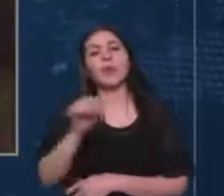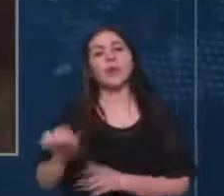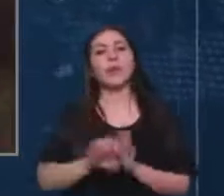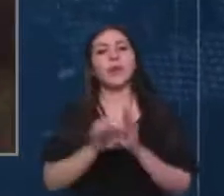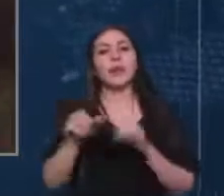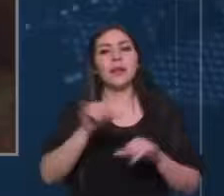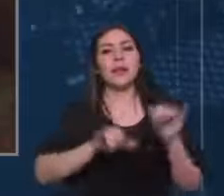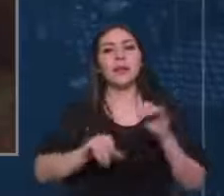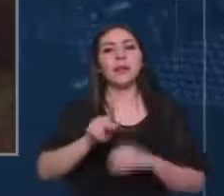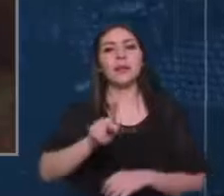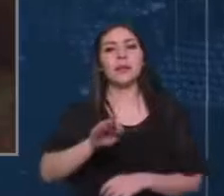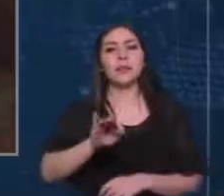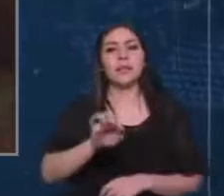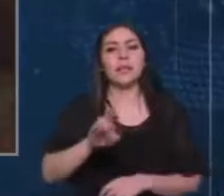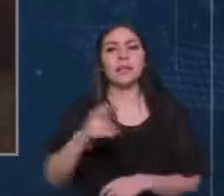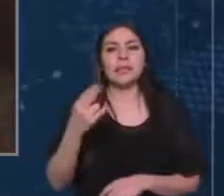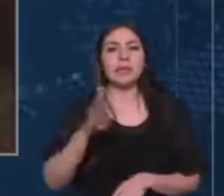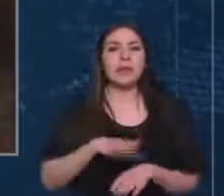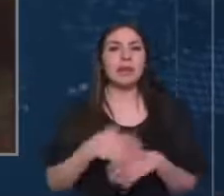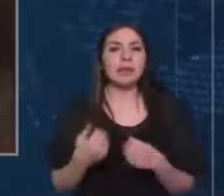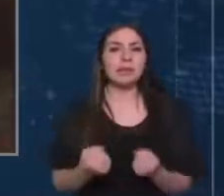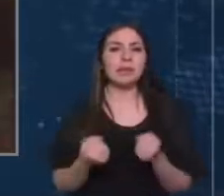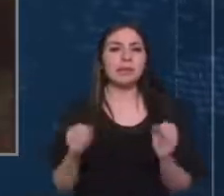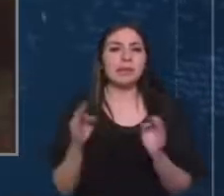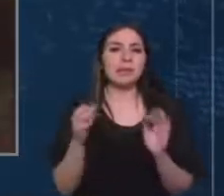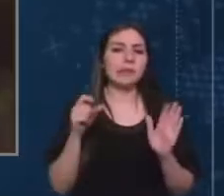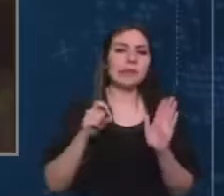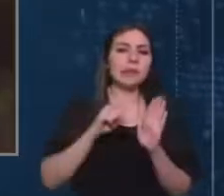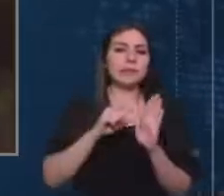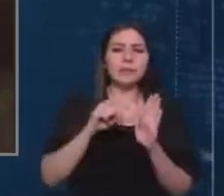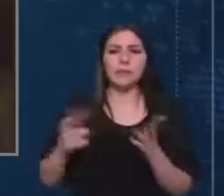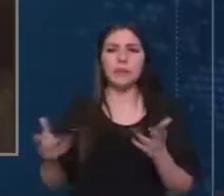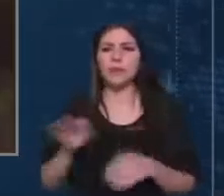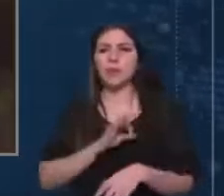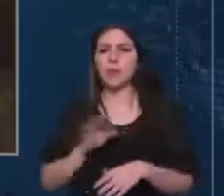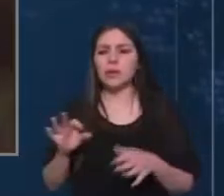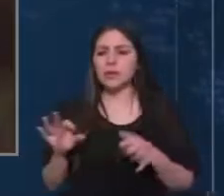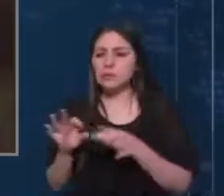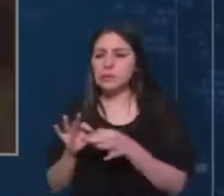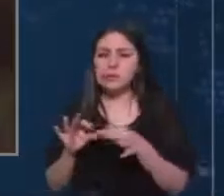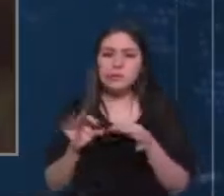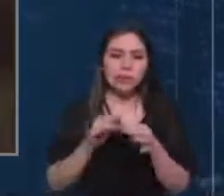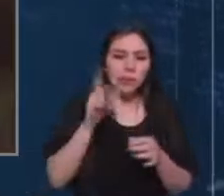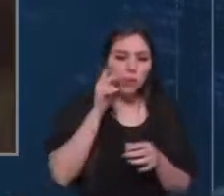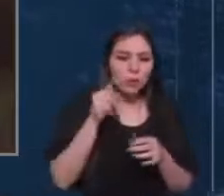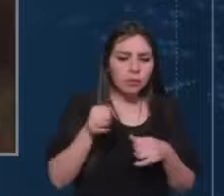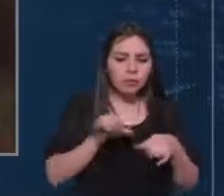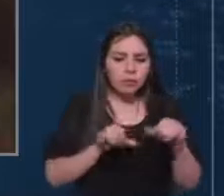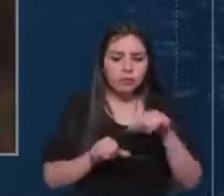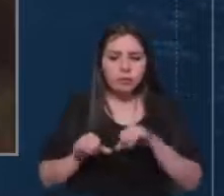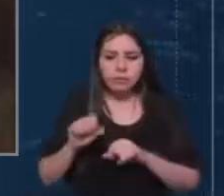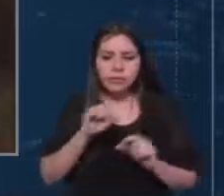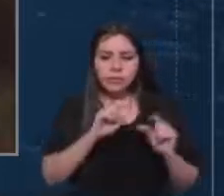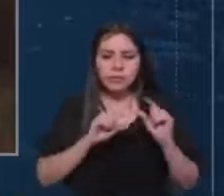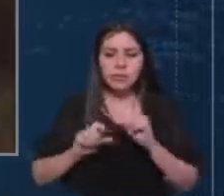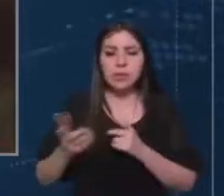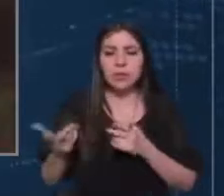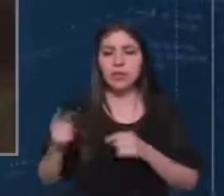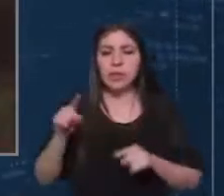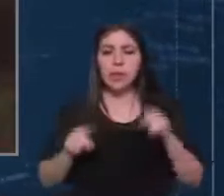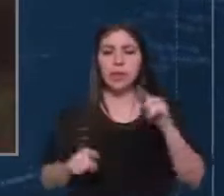Pfizer, pues sí requiere ultracongelación. Entonces pueden hacer combinaciones en la medida en la cual pues vaya